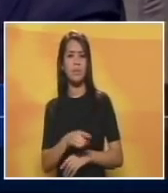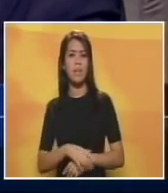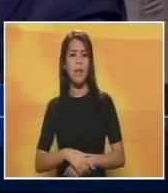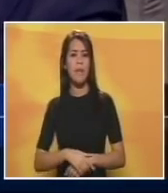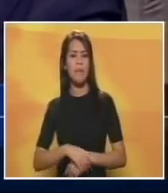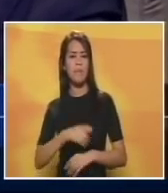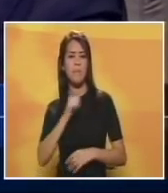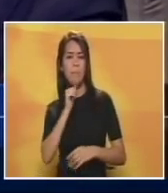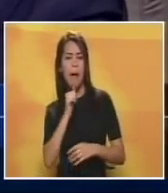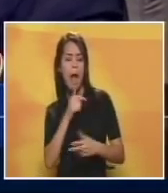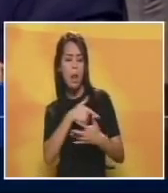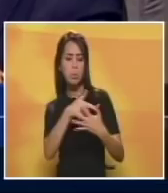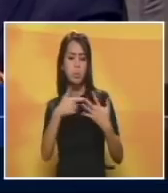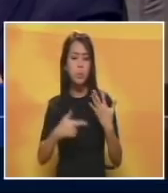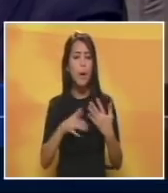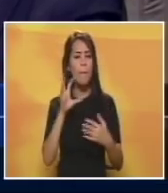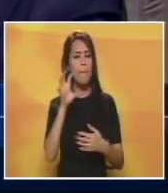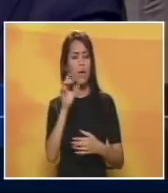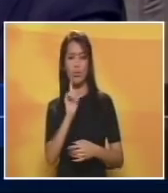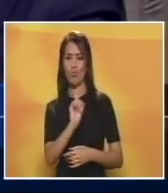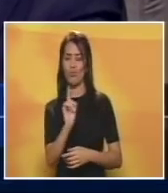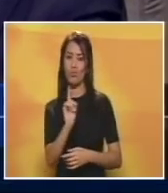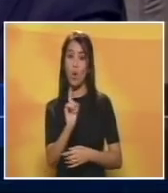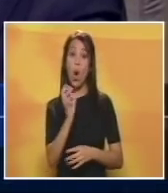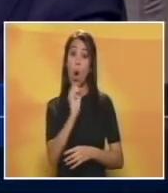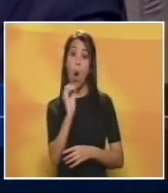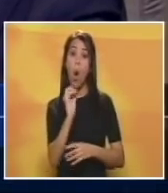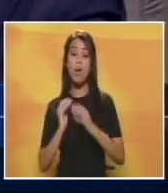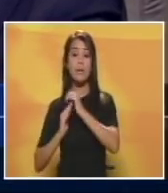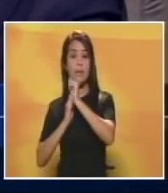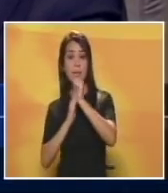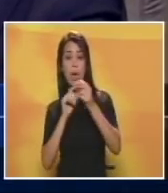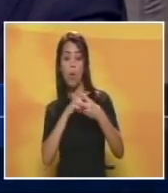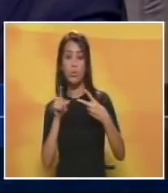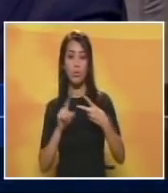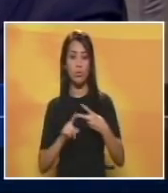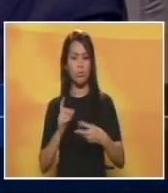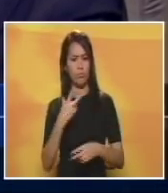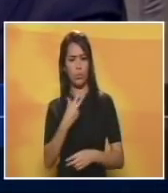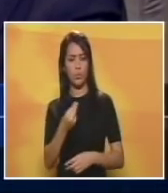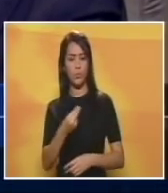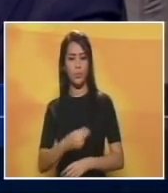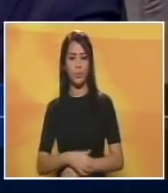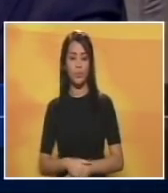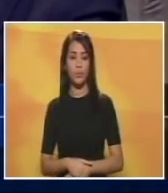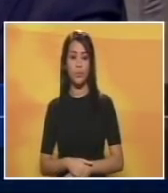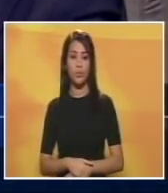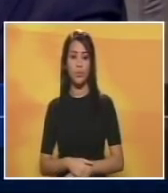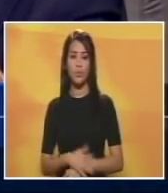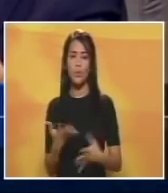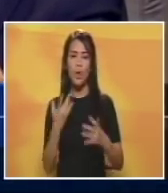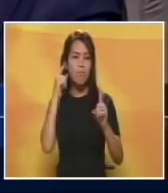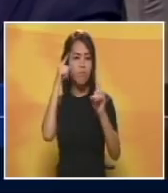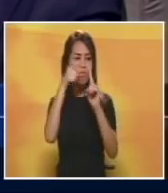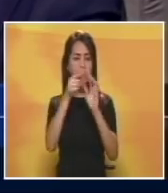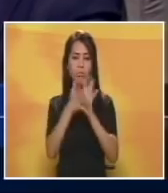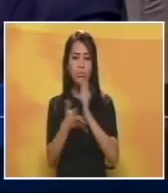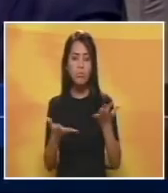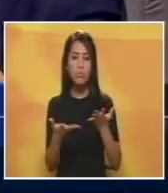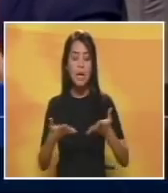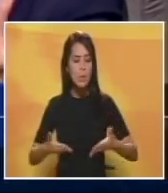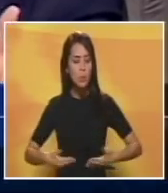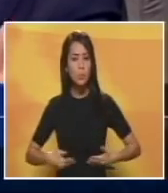este país o los que pueda tener, o de unos líderes o de otros líderes. No, mi tarea es eso,